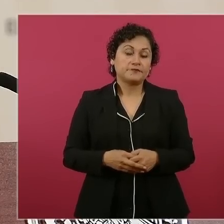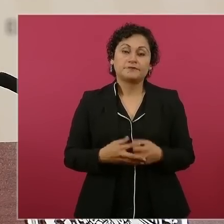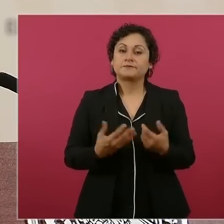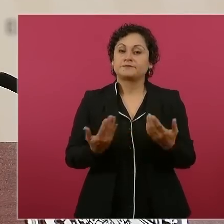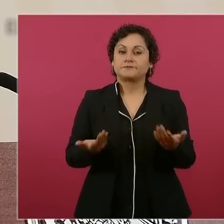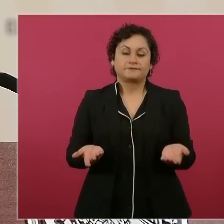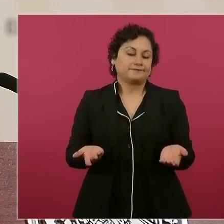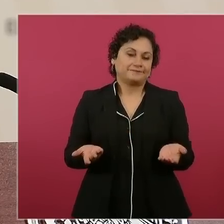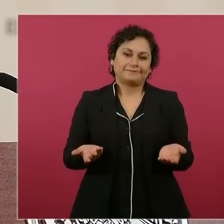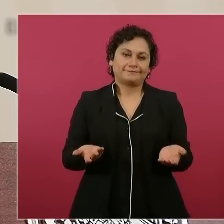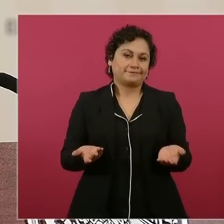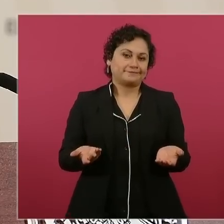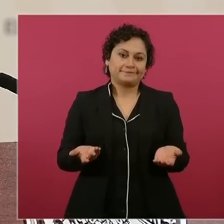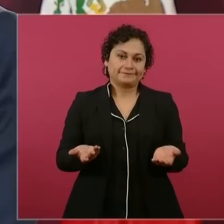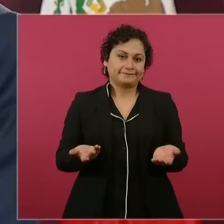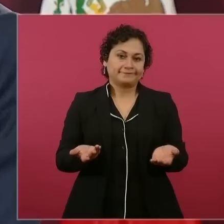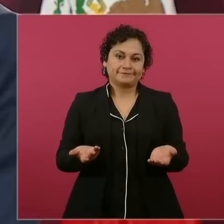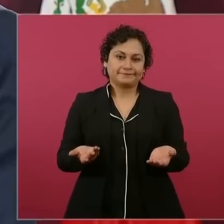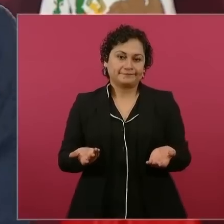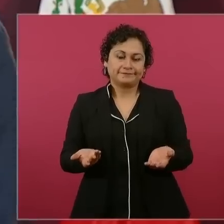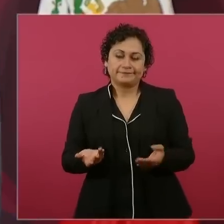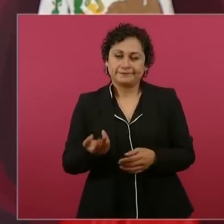Entonces, no es